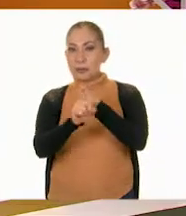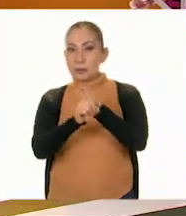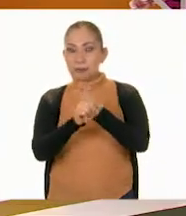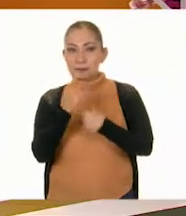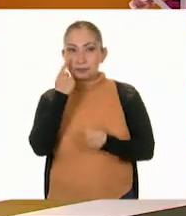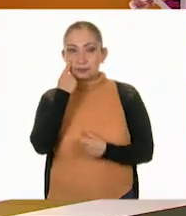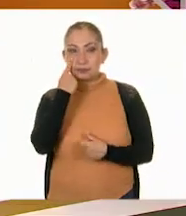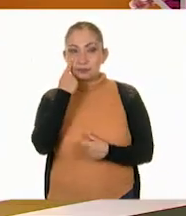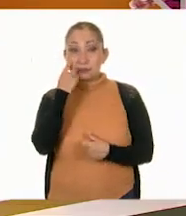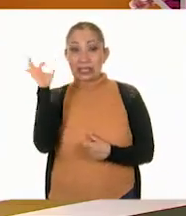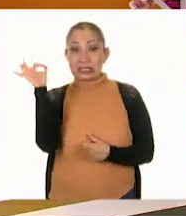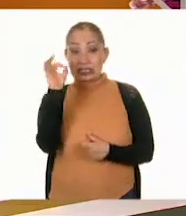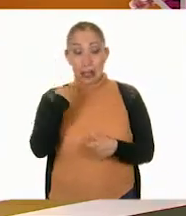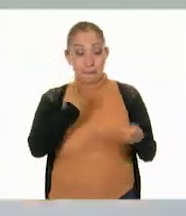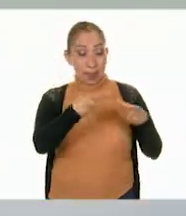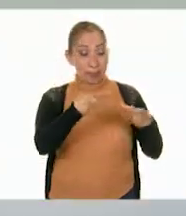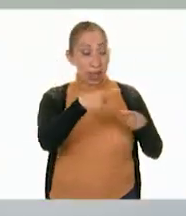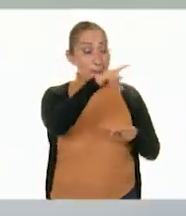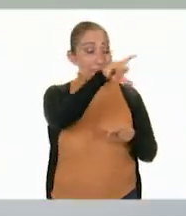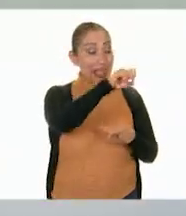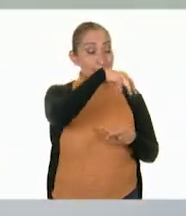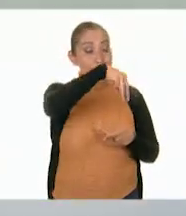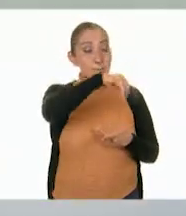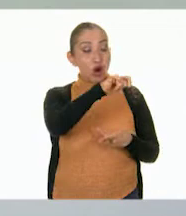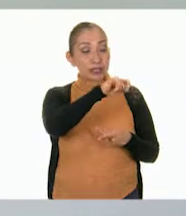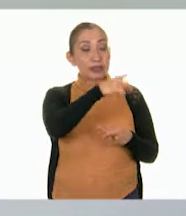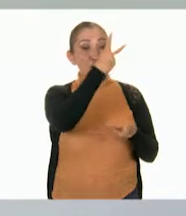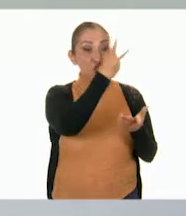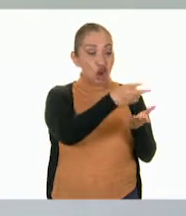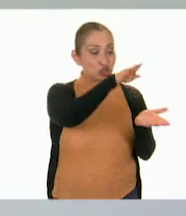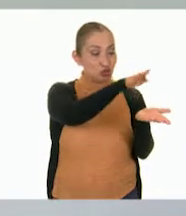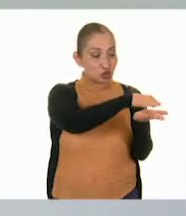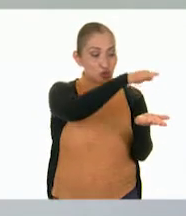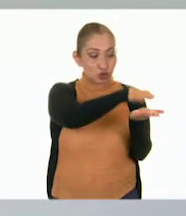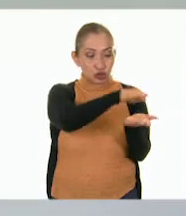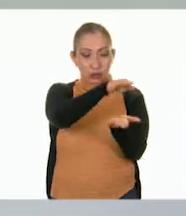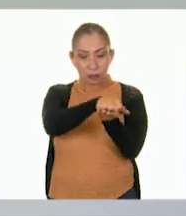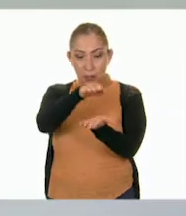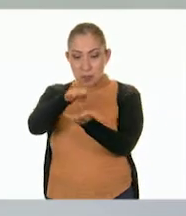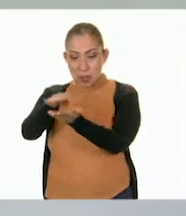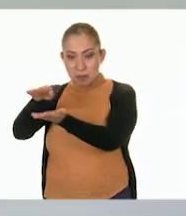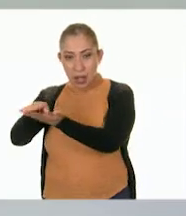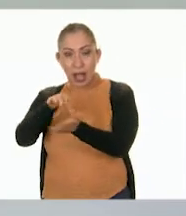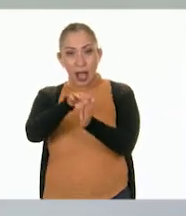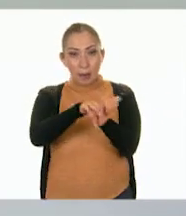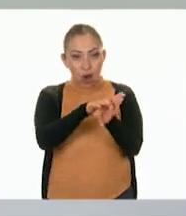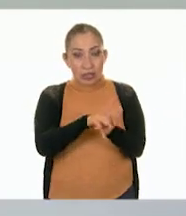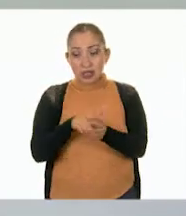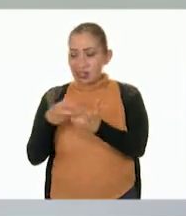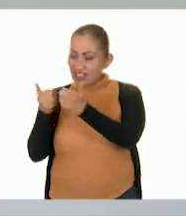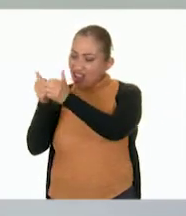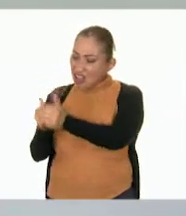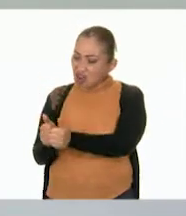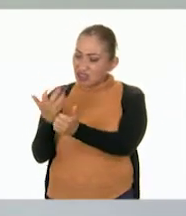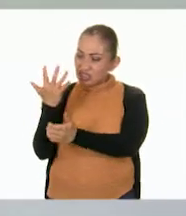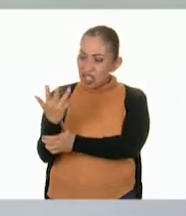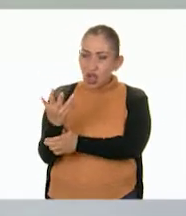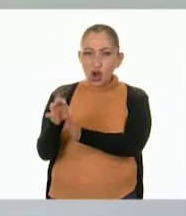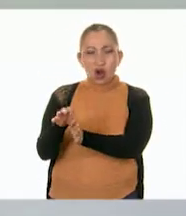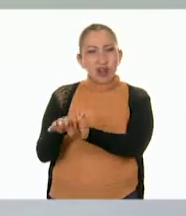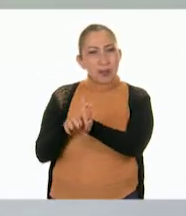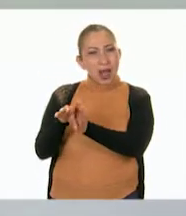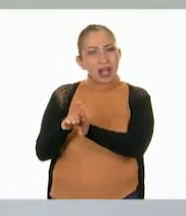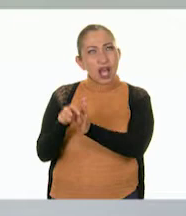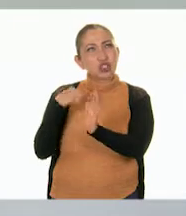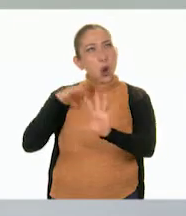leer. Si preparo 20 molletes con 2 rebanadas de jamón cada uno y me sobran 5 rebanadas, ¿cuántas rebanadas de